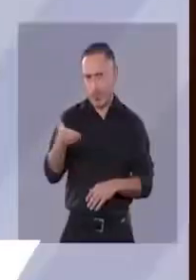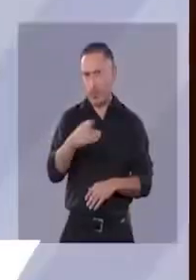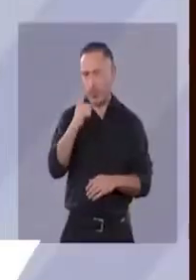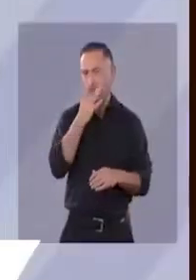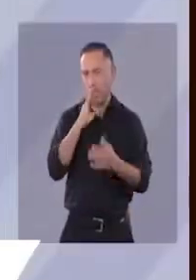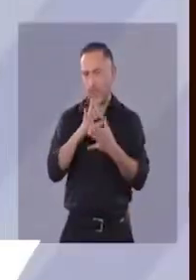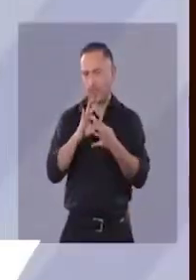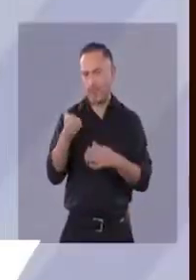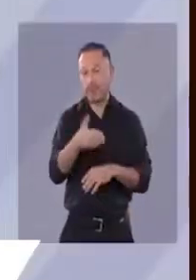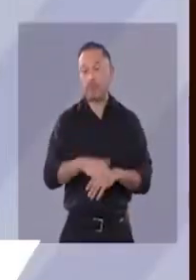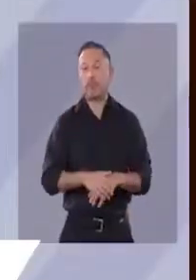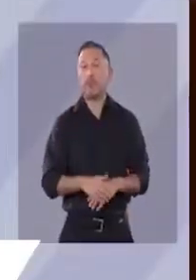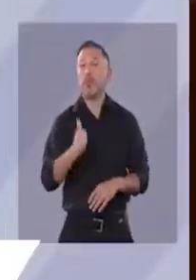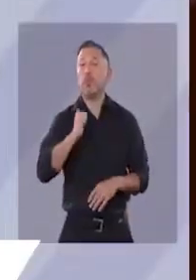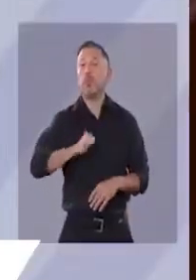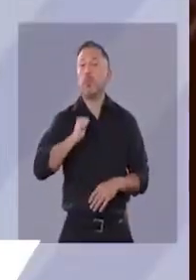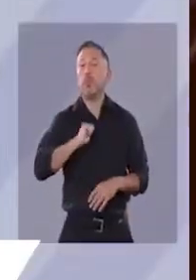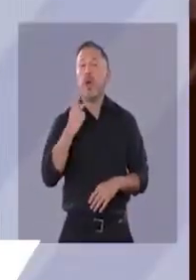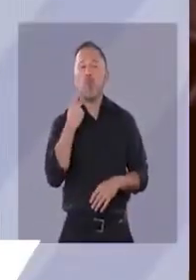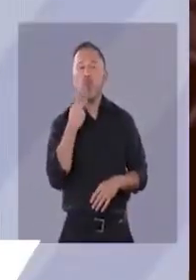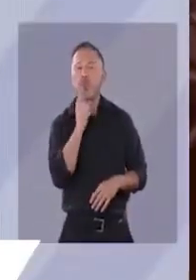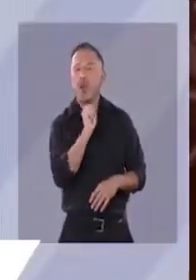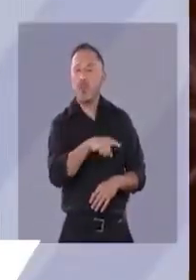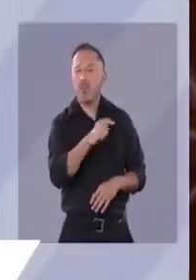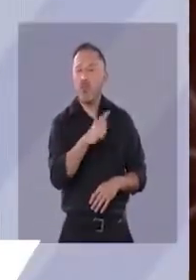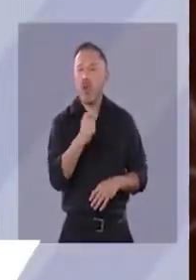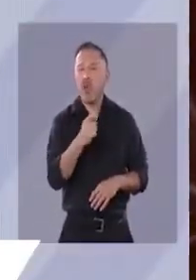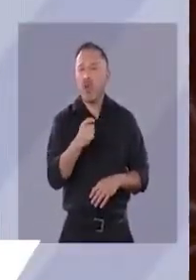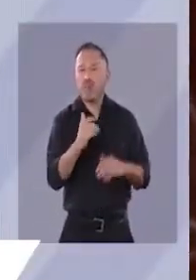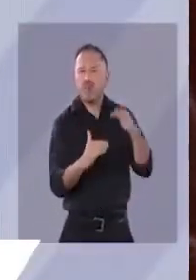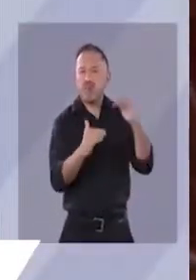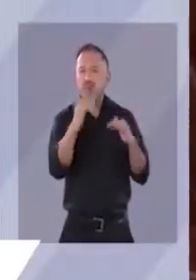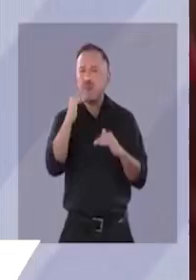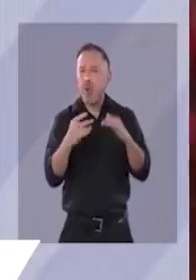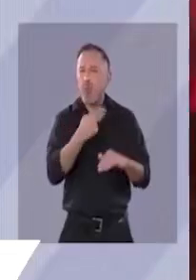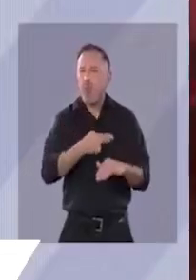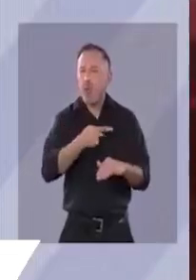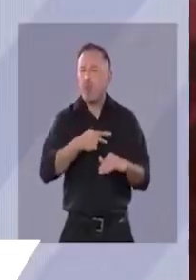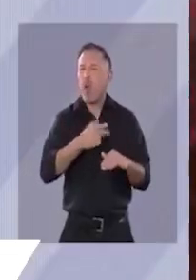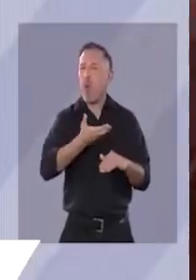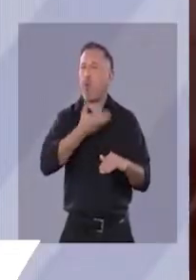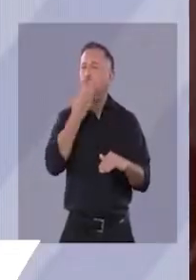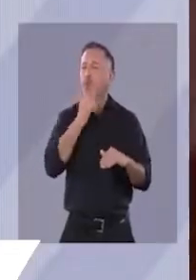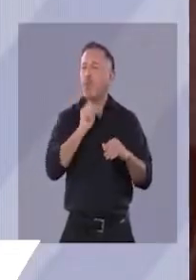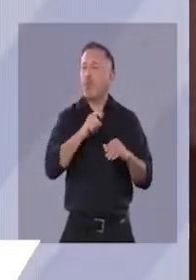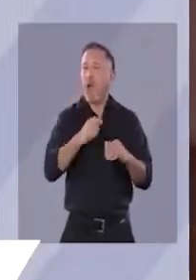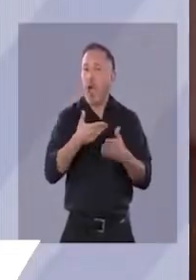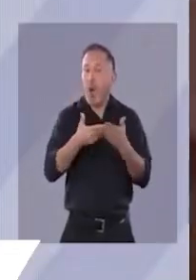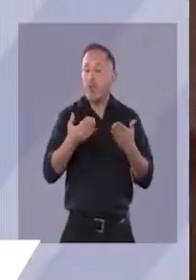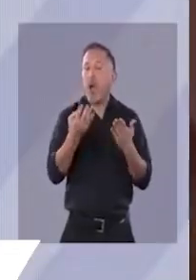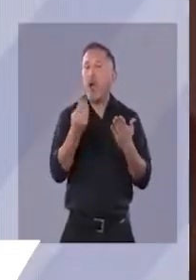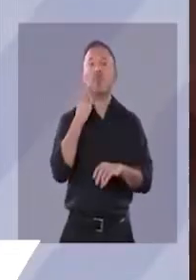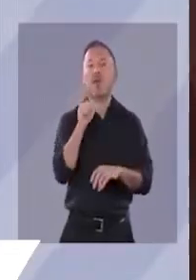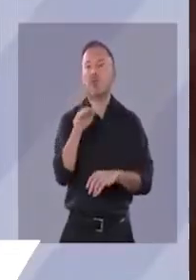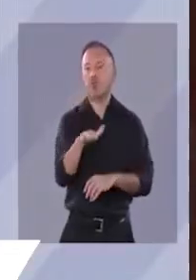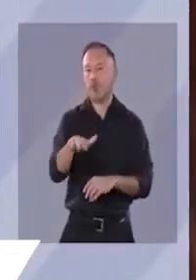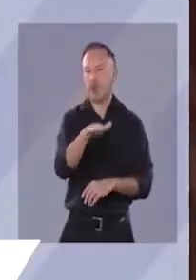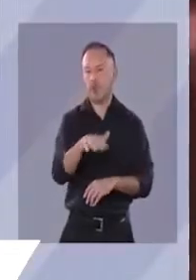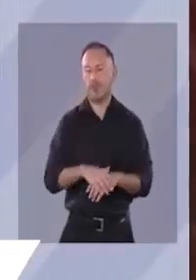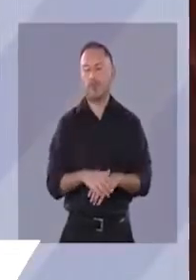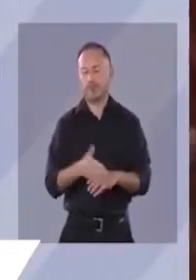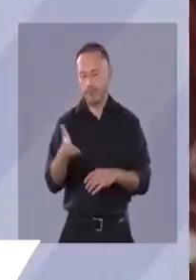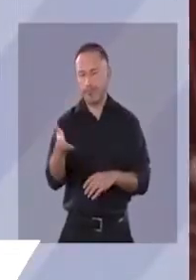responde la doctora Sheinbaum a este pues intento de tratar de